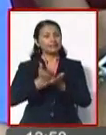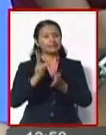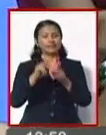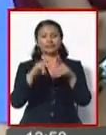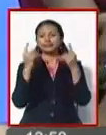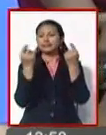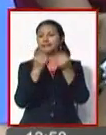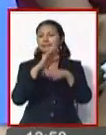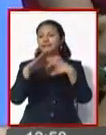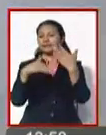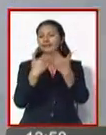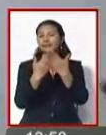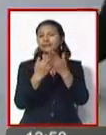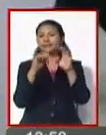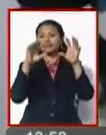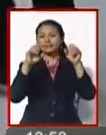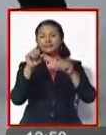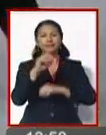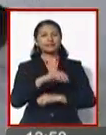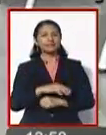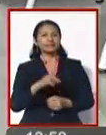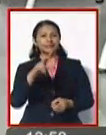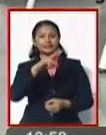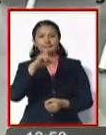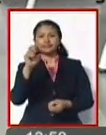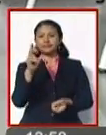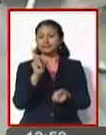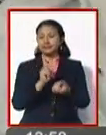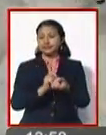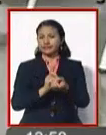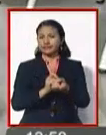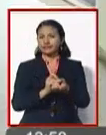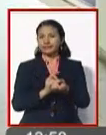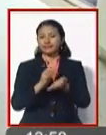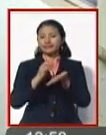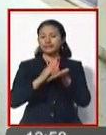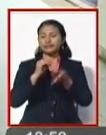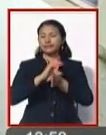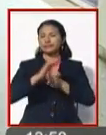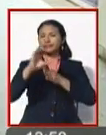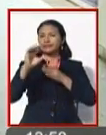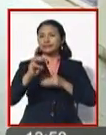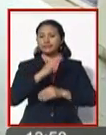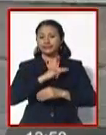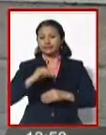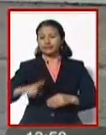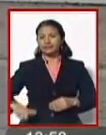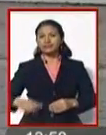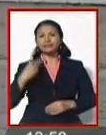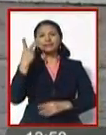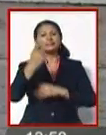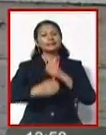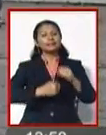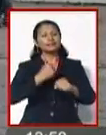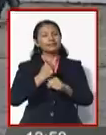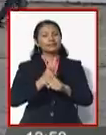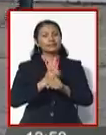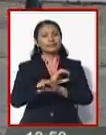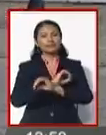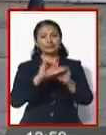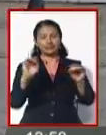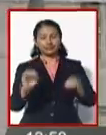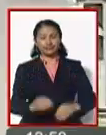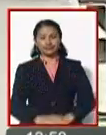departamental. Todo el sistema de salud. Son más de 300 médicos que se ven perjudicados por el incumplimiento del municipio, ya que son dos años que no se le cumple.